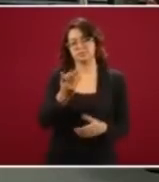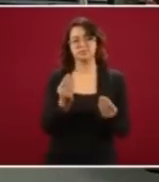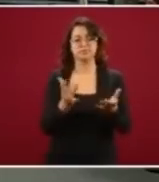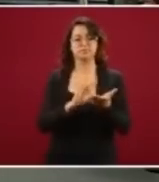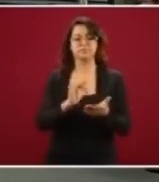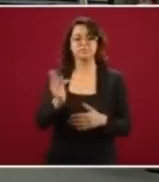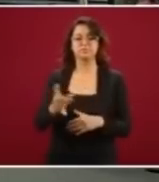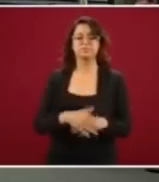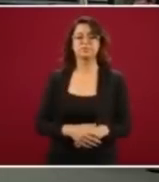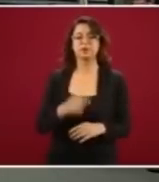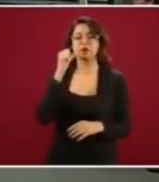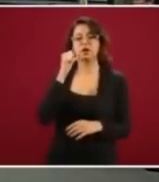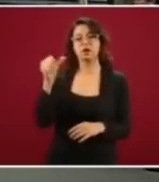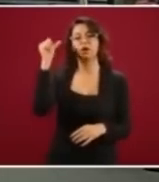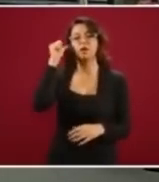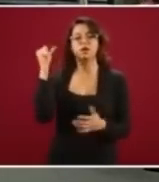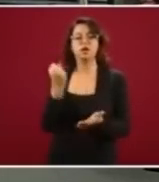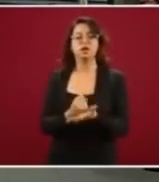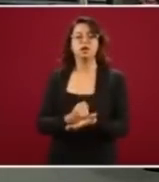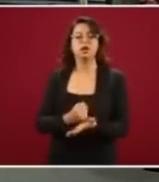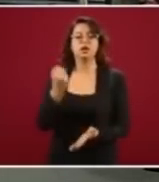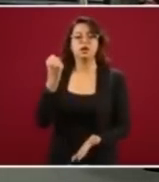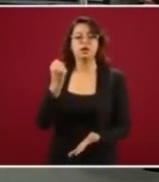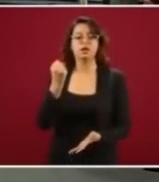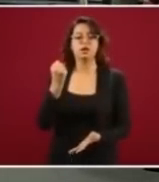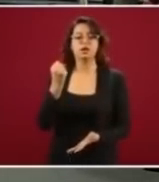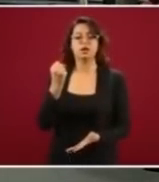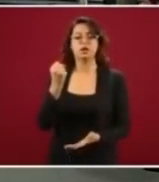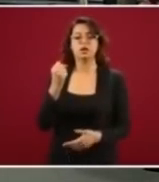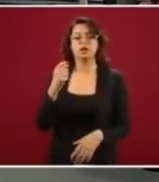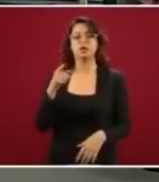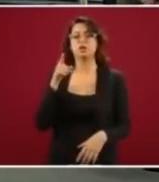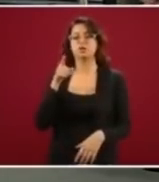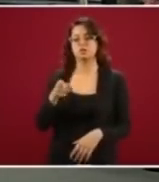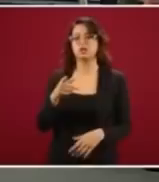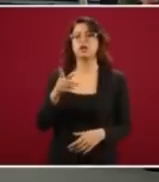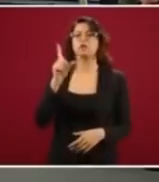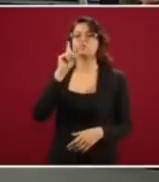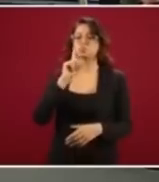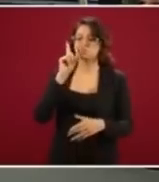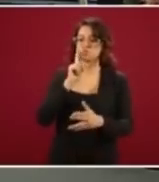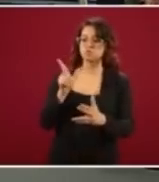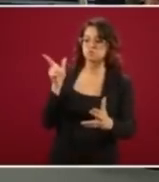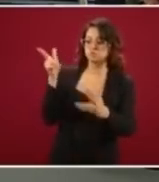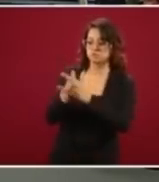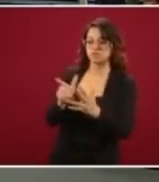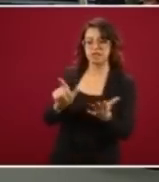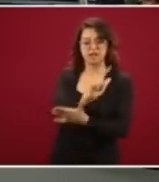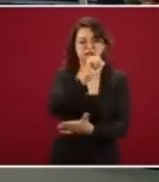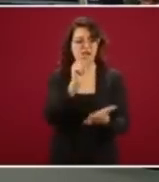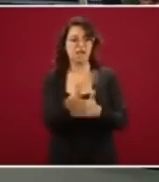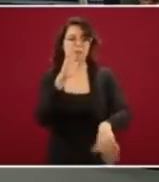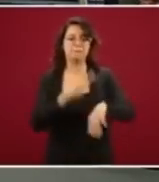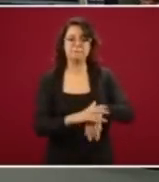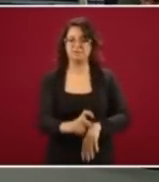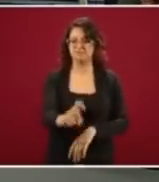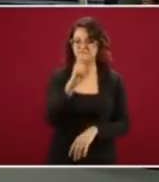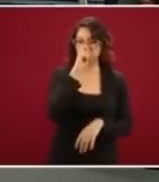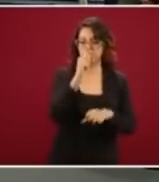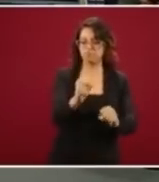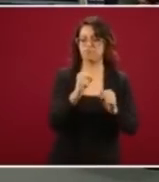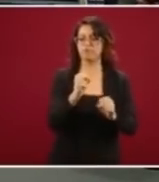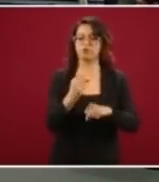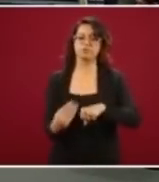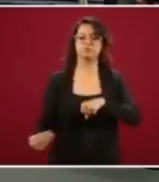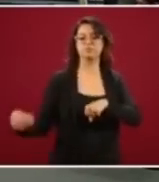Ayer se aprueba el endurecimiento a las penas contra el feminicidio. De 40 a 45 años